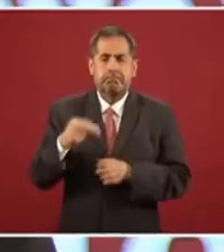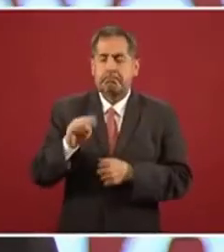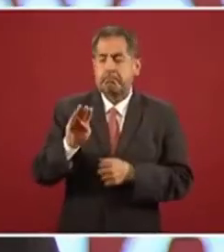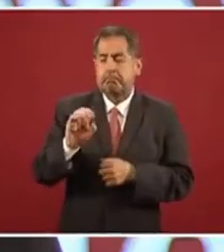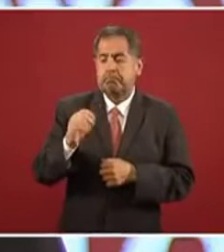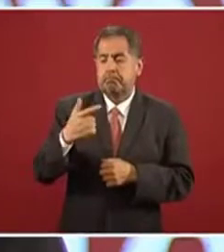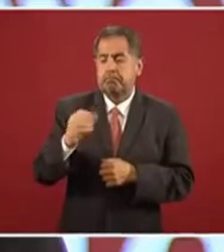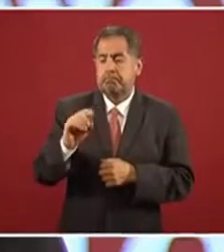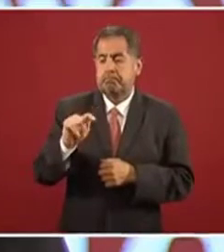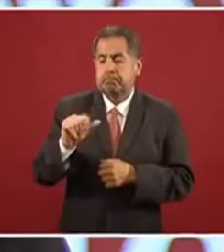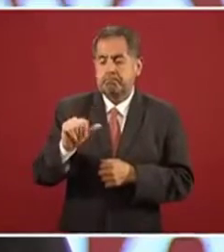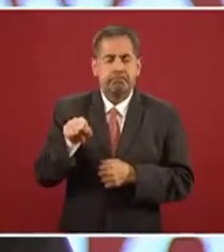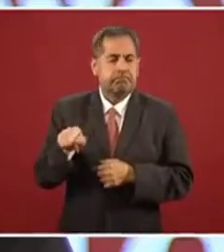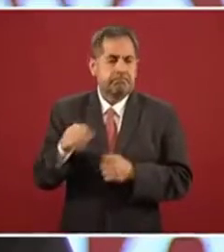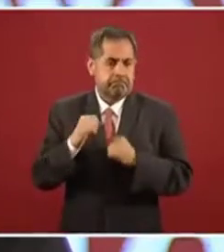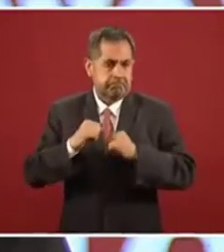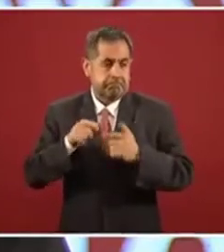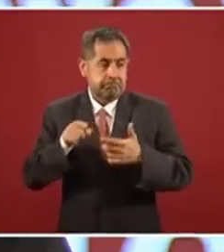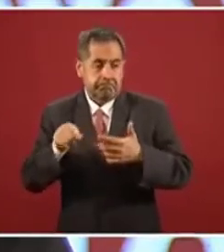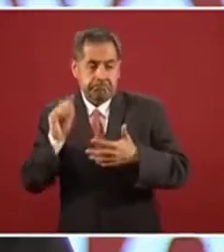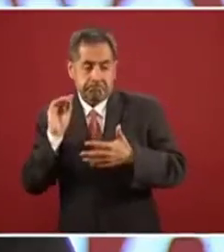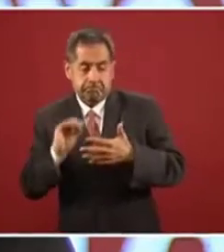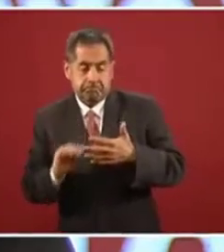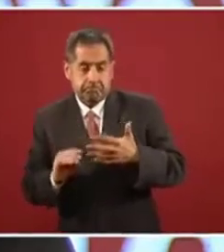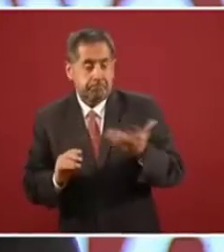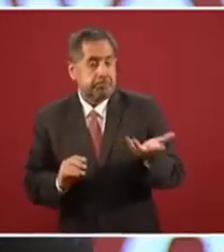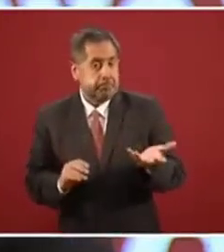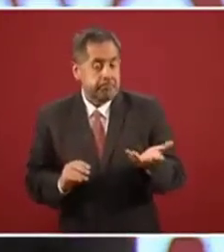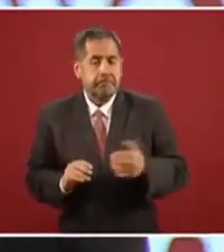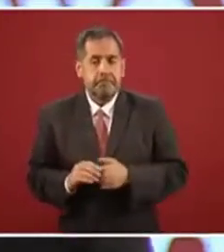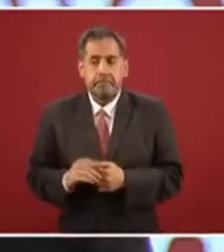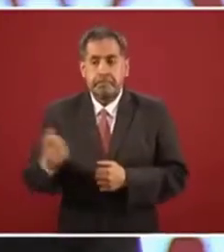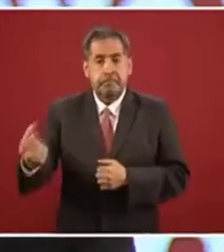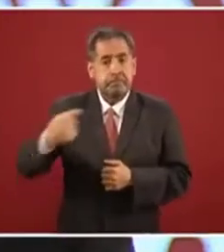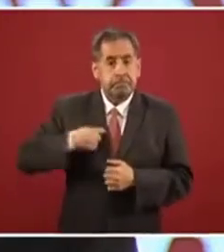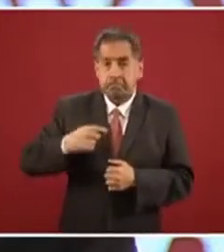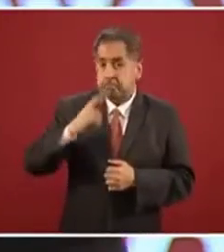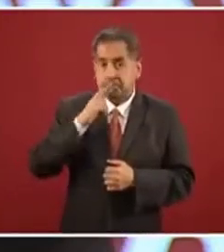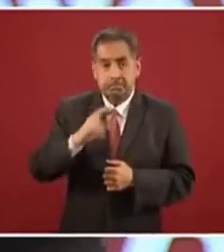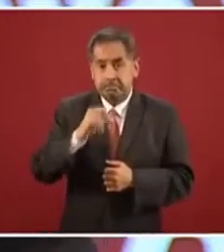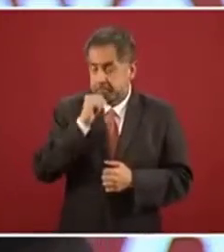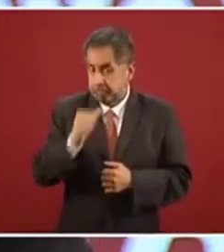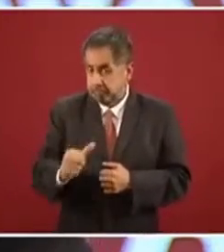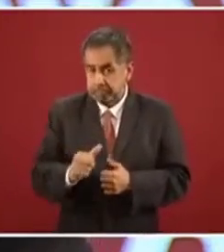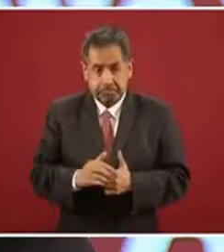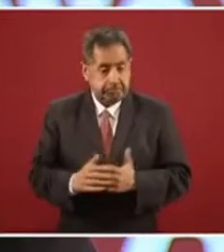Como no hemos recibido respuesta